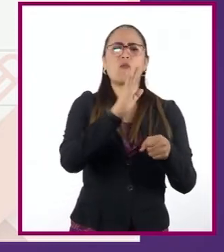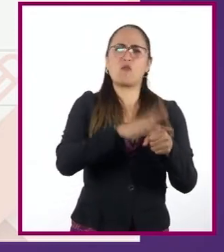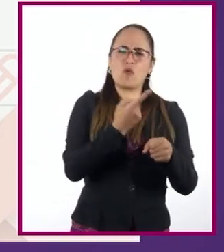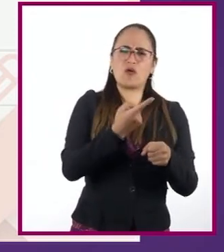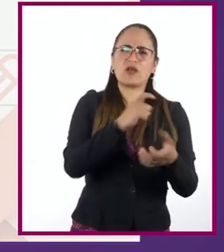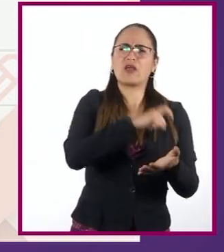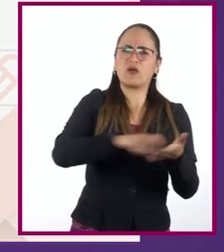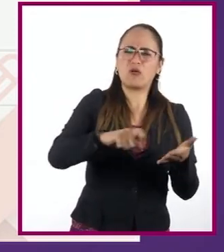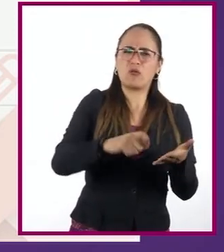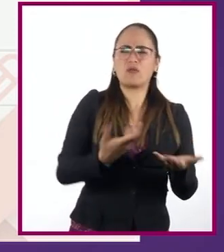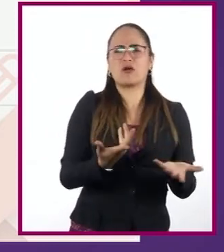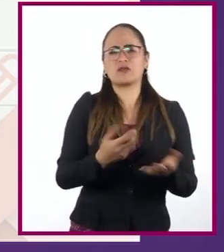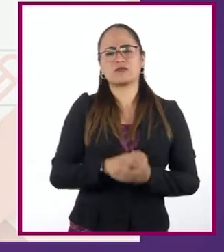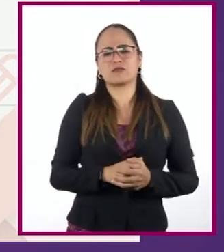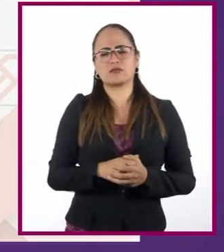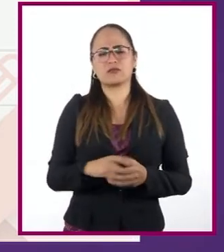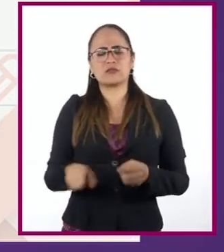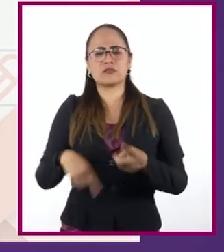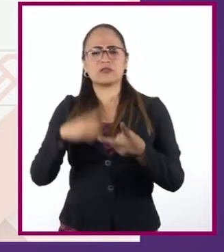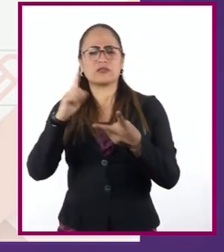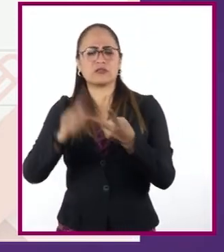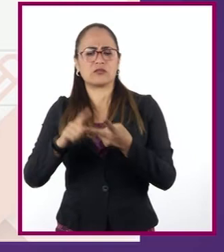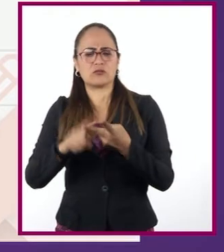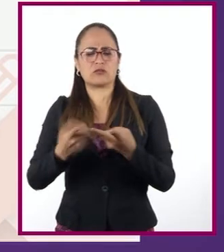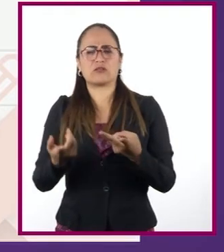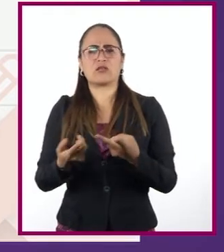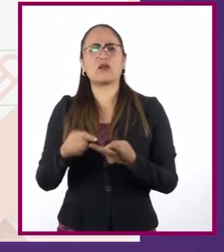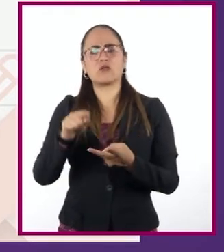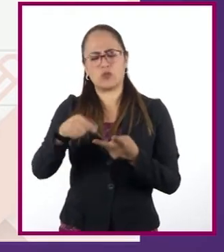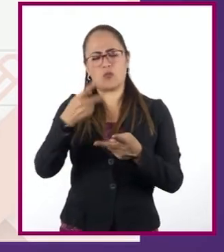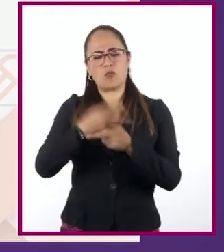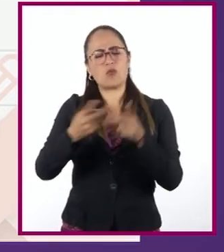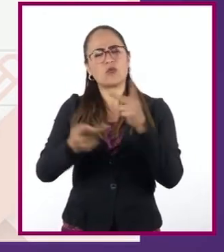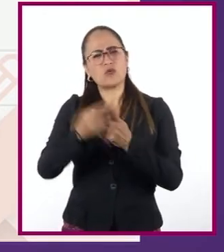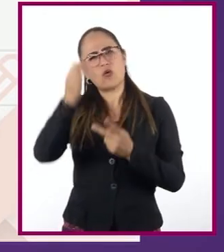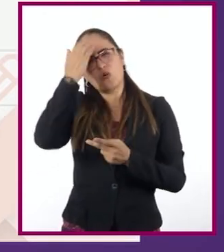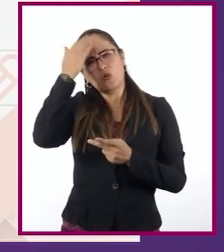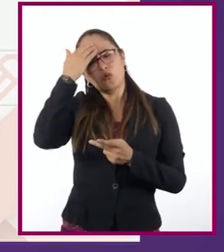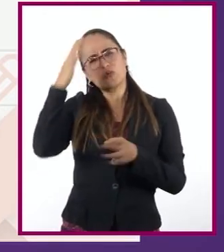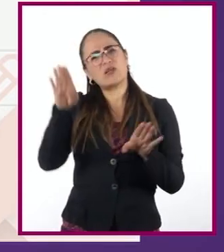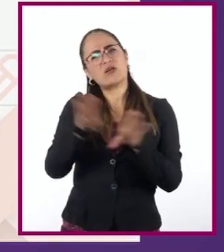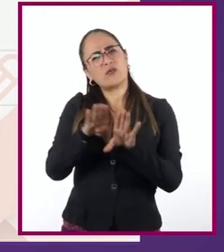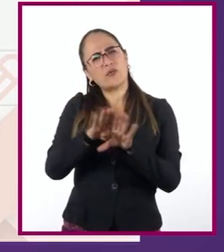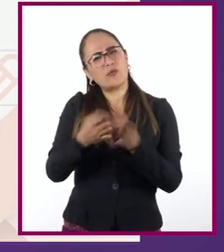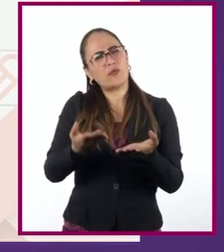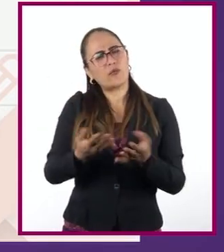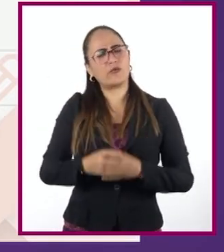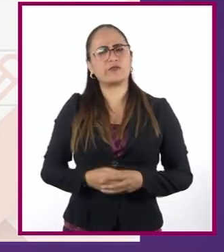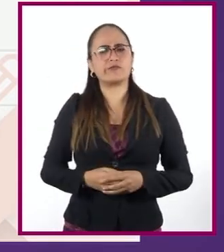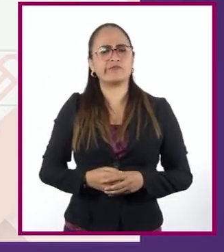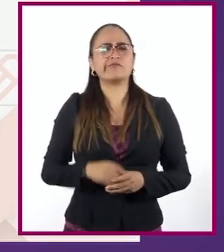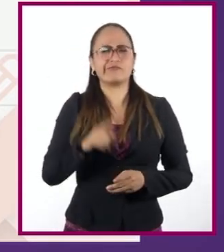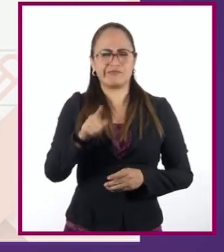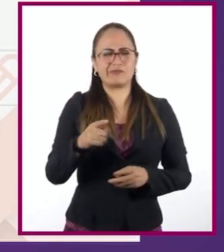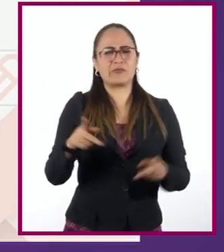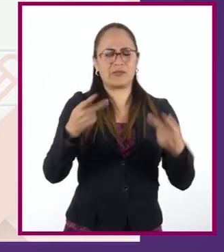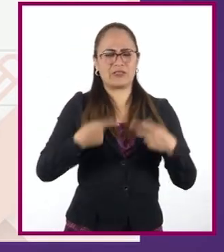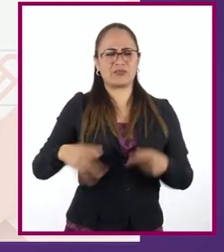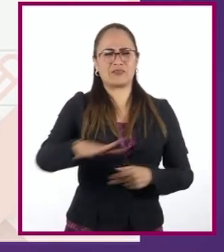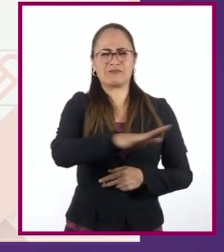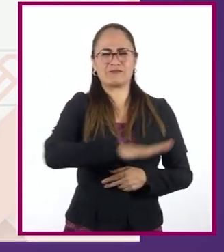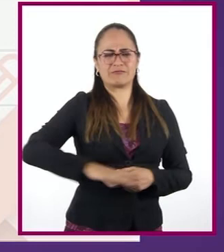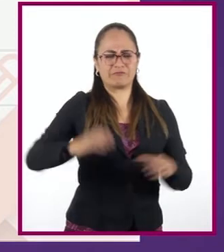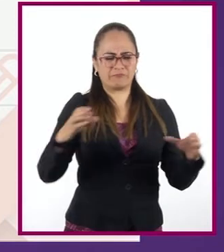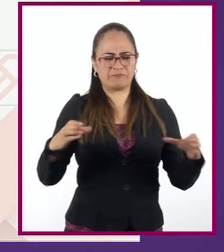compras? Y la segunda es: ¿cómo conociste el producto? Observen que la población se